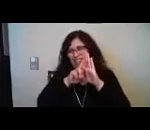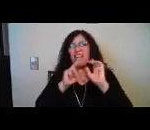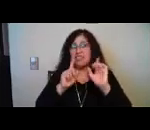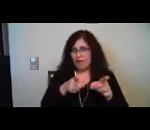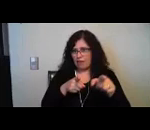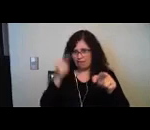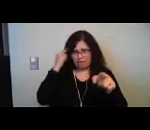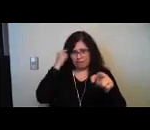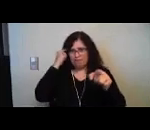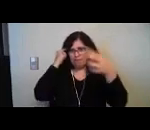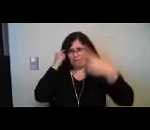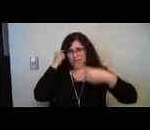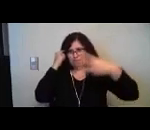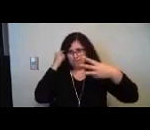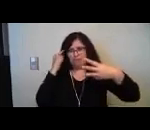considerar, ya.